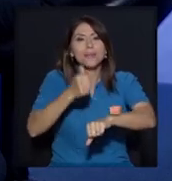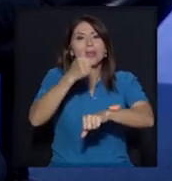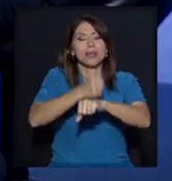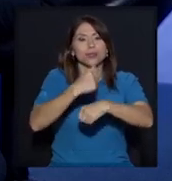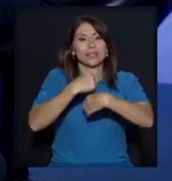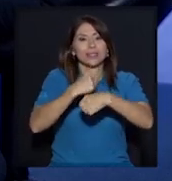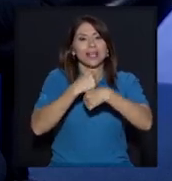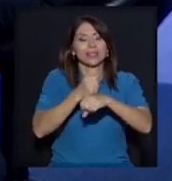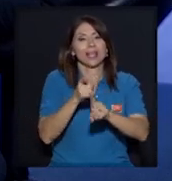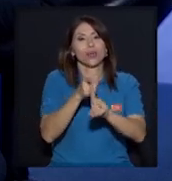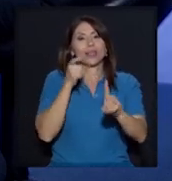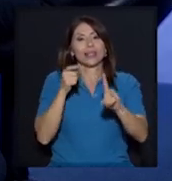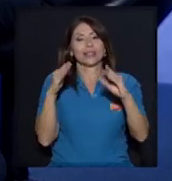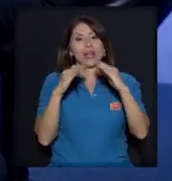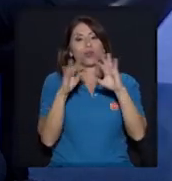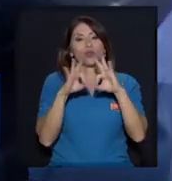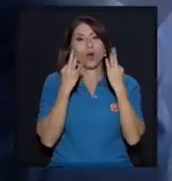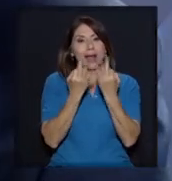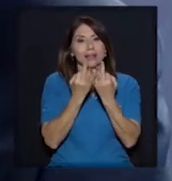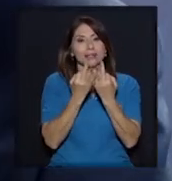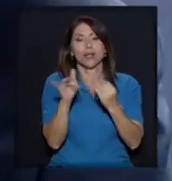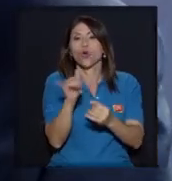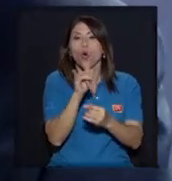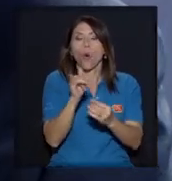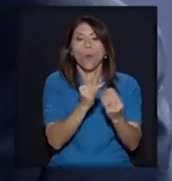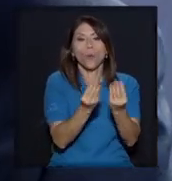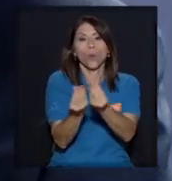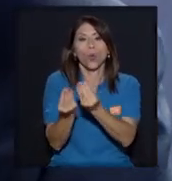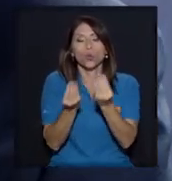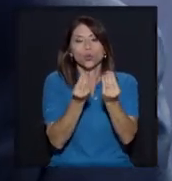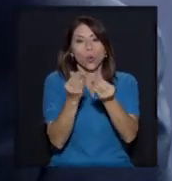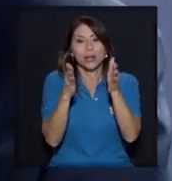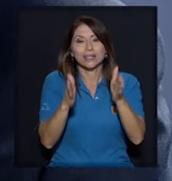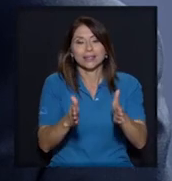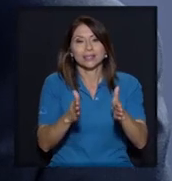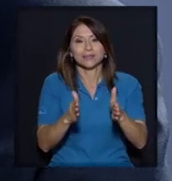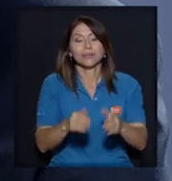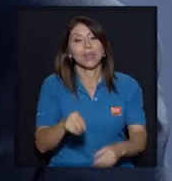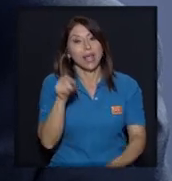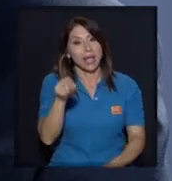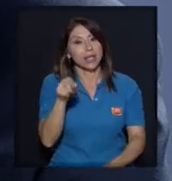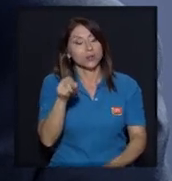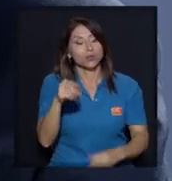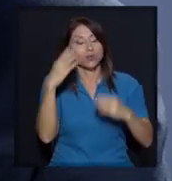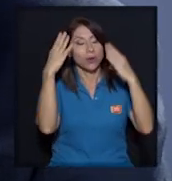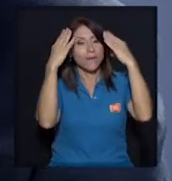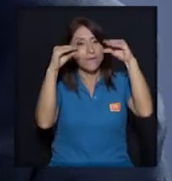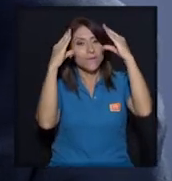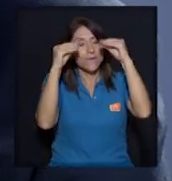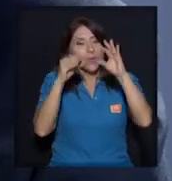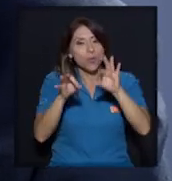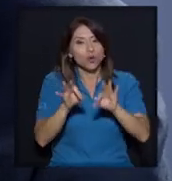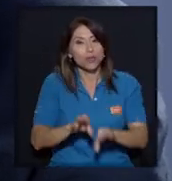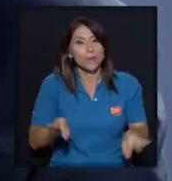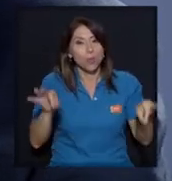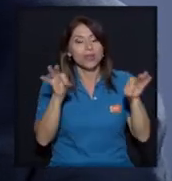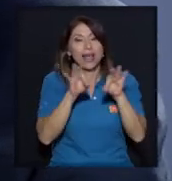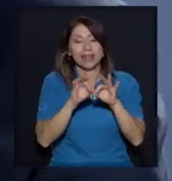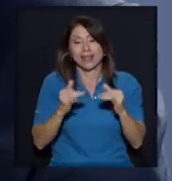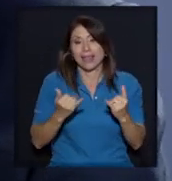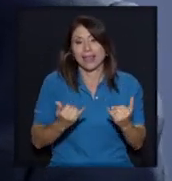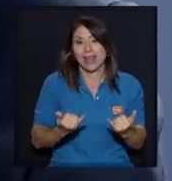desde los hogares como productores. Y eso es una pieza de información muy importante que